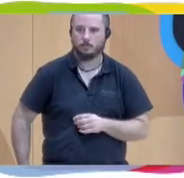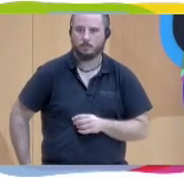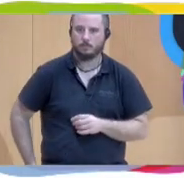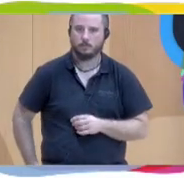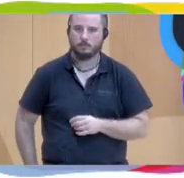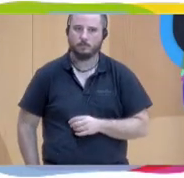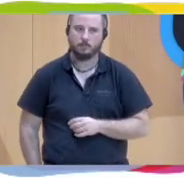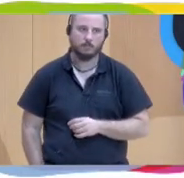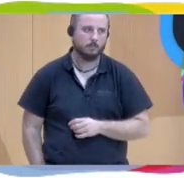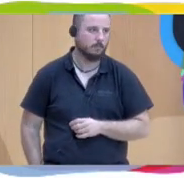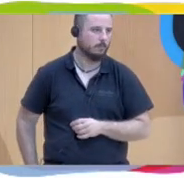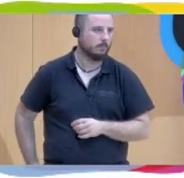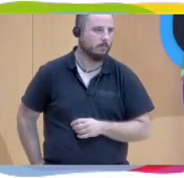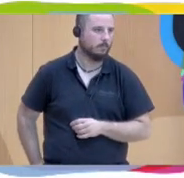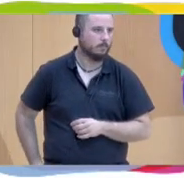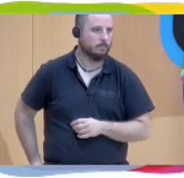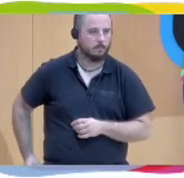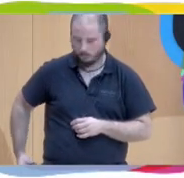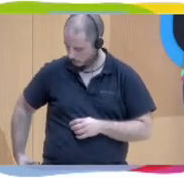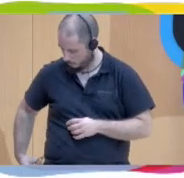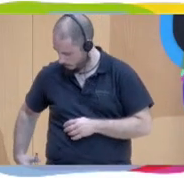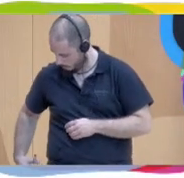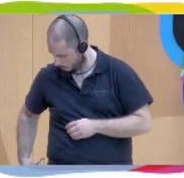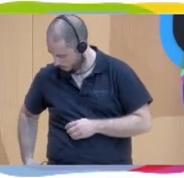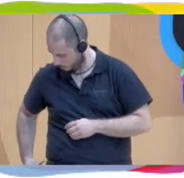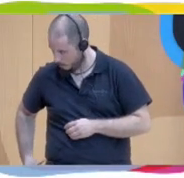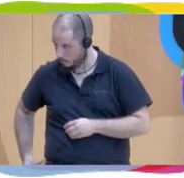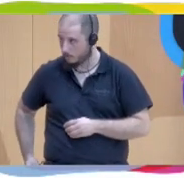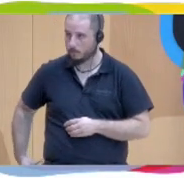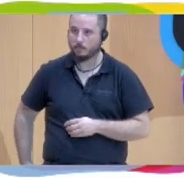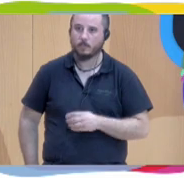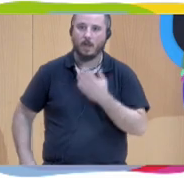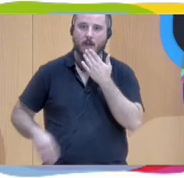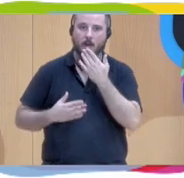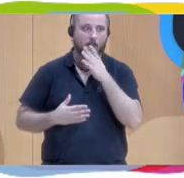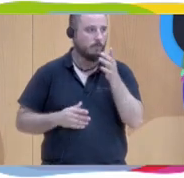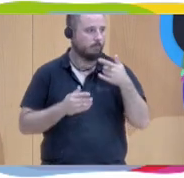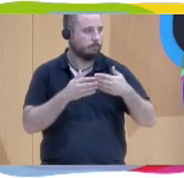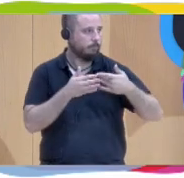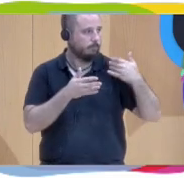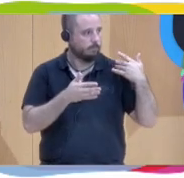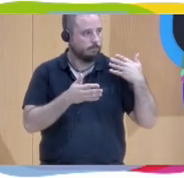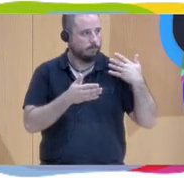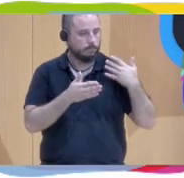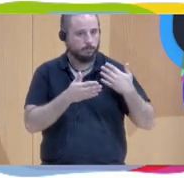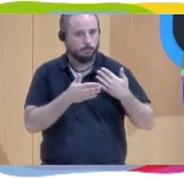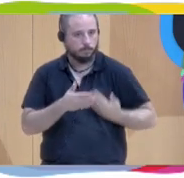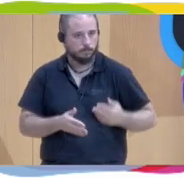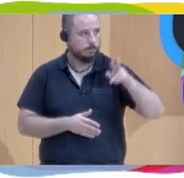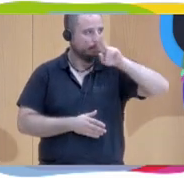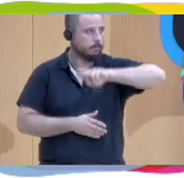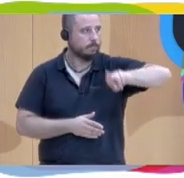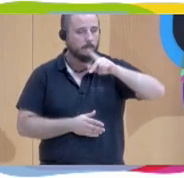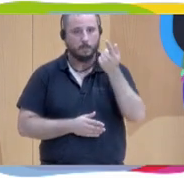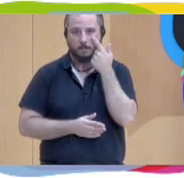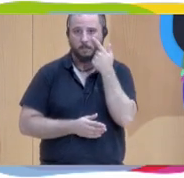Muchas gracias, consejera, por hacernos viajar por todo el recorrido que nos ha llevado a este momento actual y también ver lo que viene en el futuro.